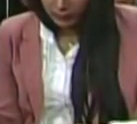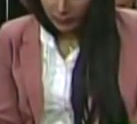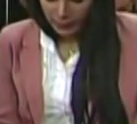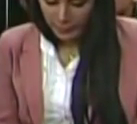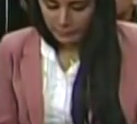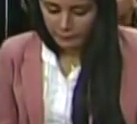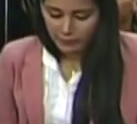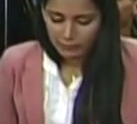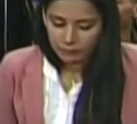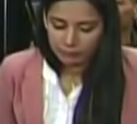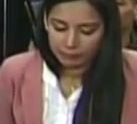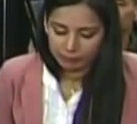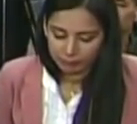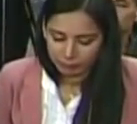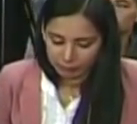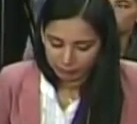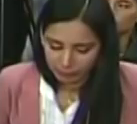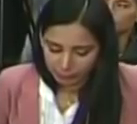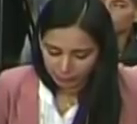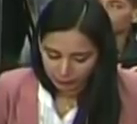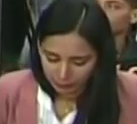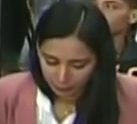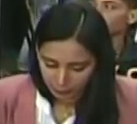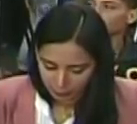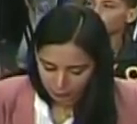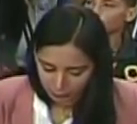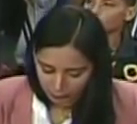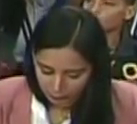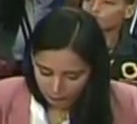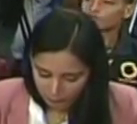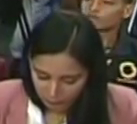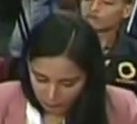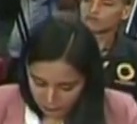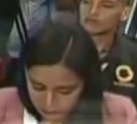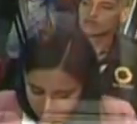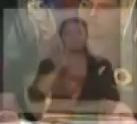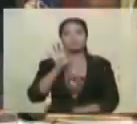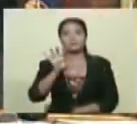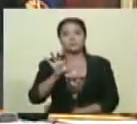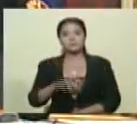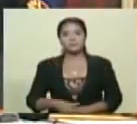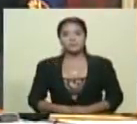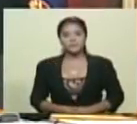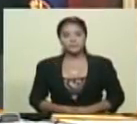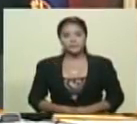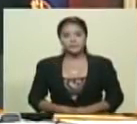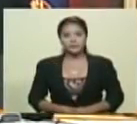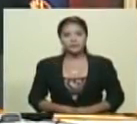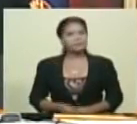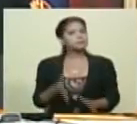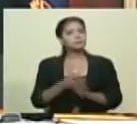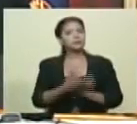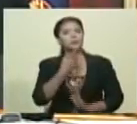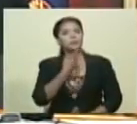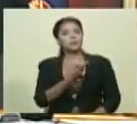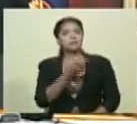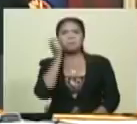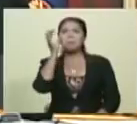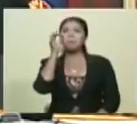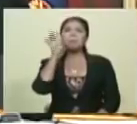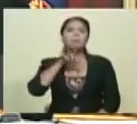Nosotros que lo que hacemos es dedicarnos al trabajo con honestidad, a defender nuestra patria con honestidad. ¿Qué puede decir más allá de sus